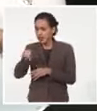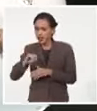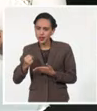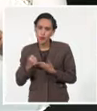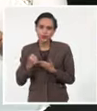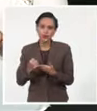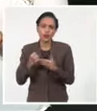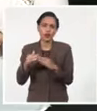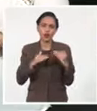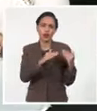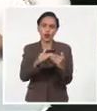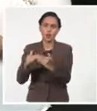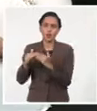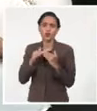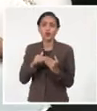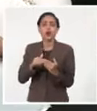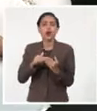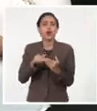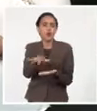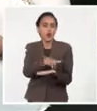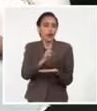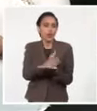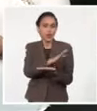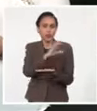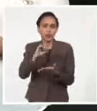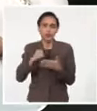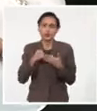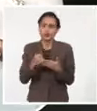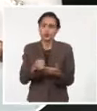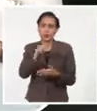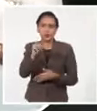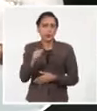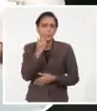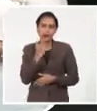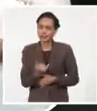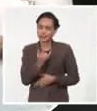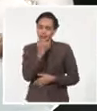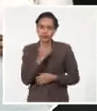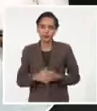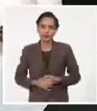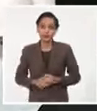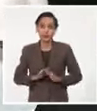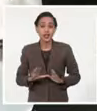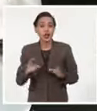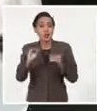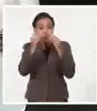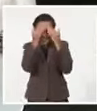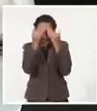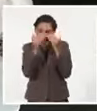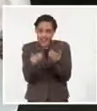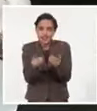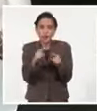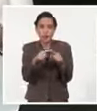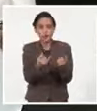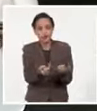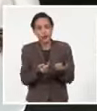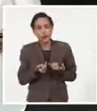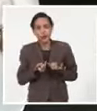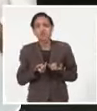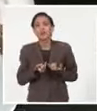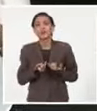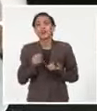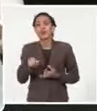a los centros de vacación para brindar ese arte y ese amor a los más dañados. Pues muchísimas gracias por ponernos al tanto. Junto a la